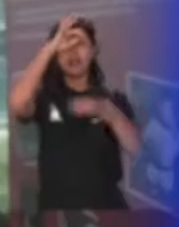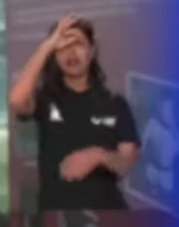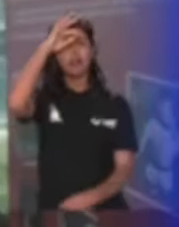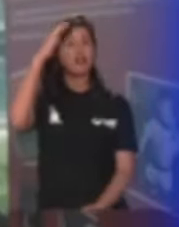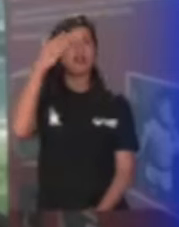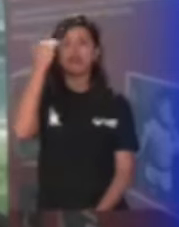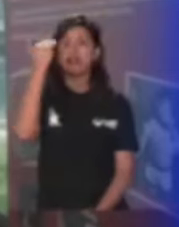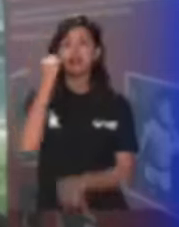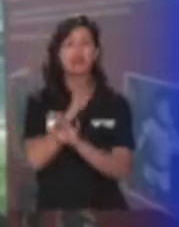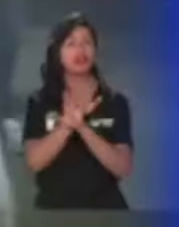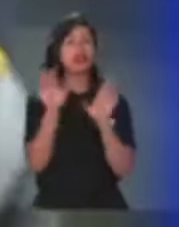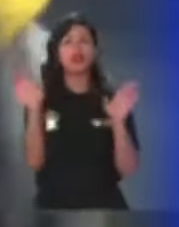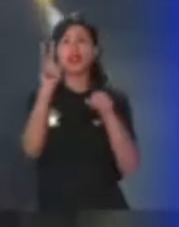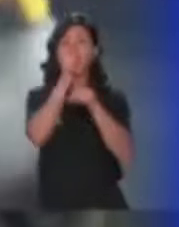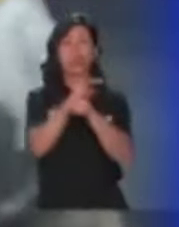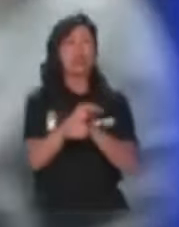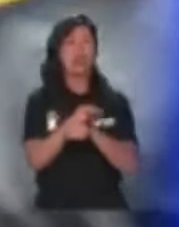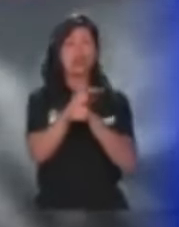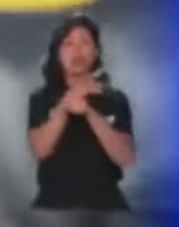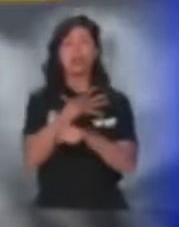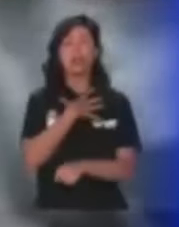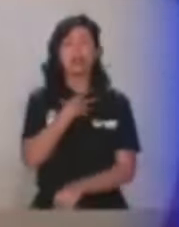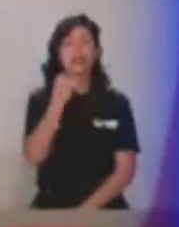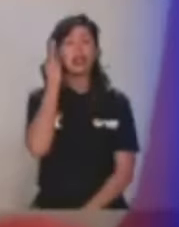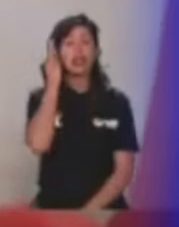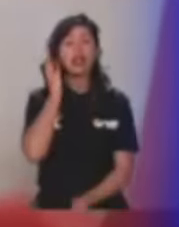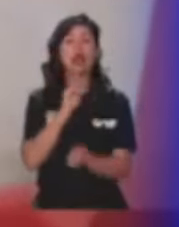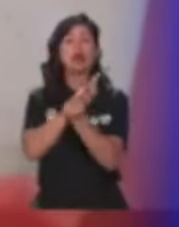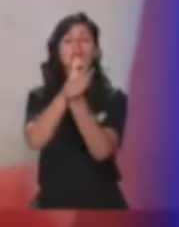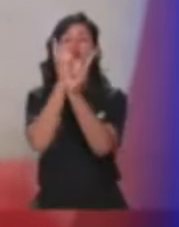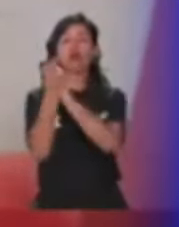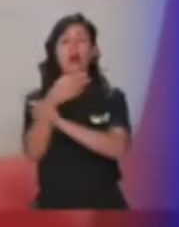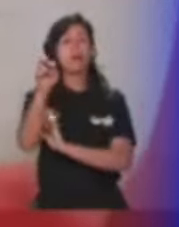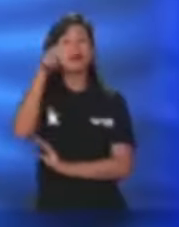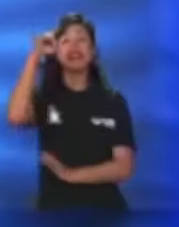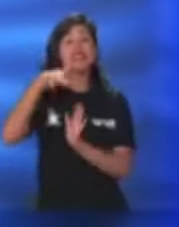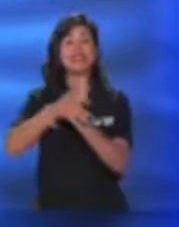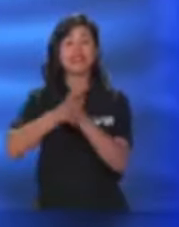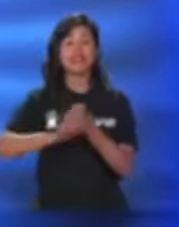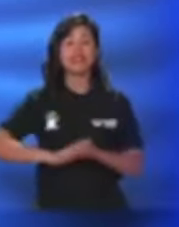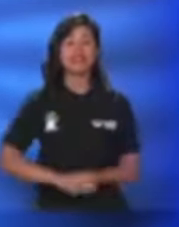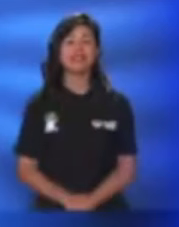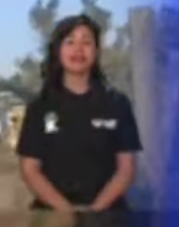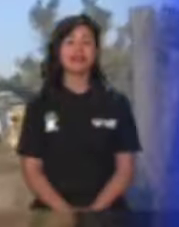rehabilitación, de no saber nada del diagnóstico de su hija, a un papá que ahora lo sabe todo.